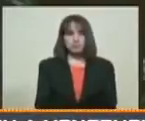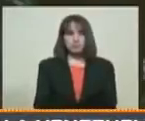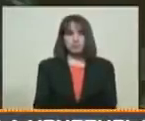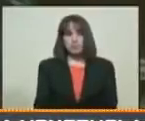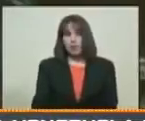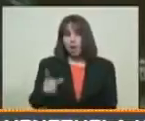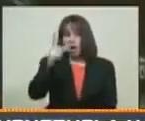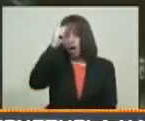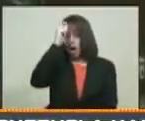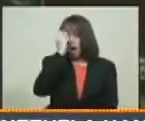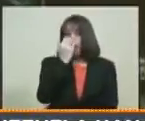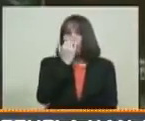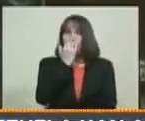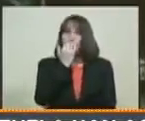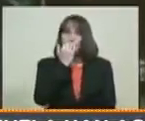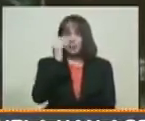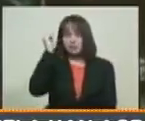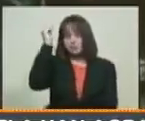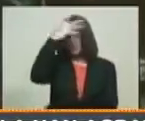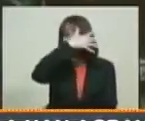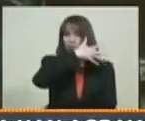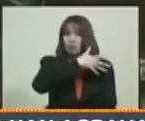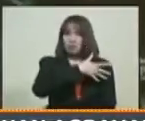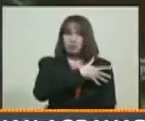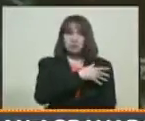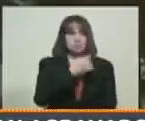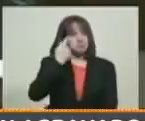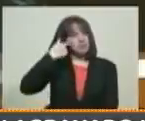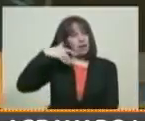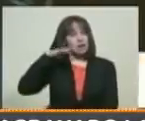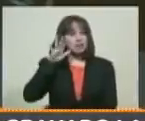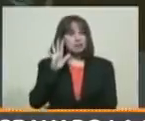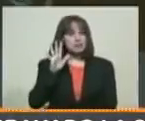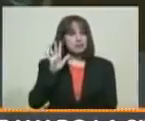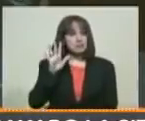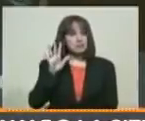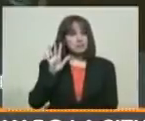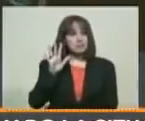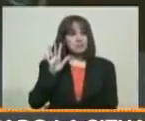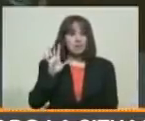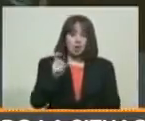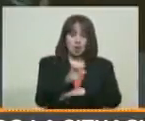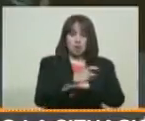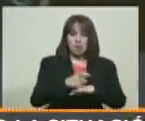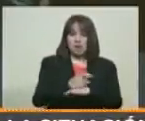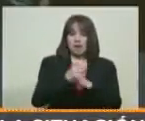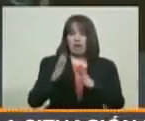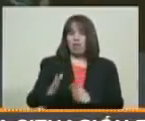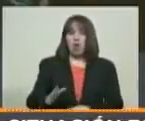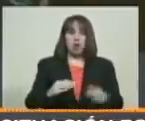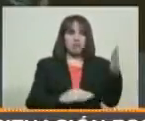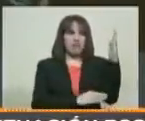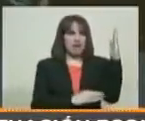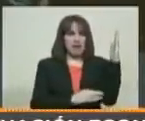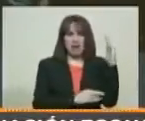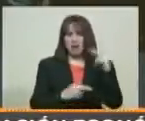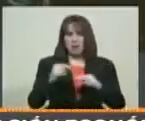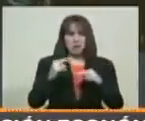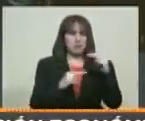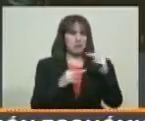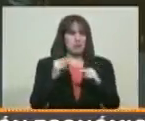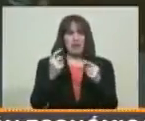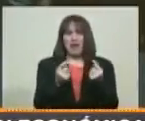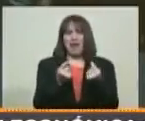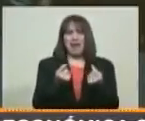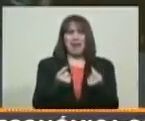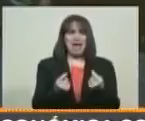Henry Faltrum, cuando fue al gobernador del estado Lara, no construyó ni una vivienda.